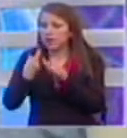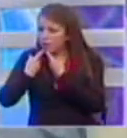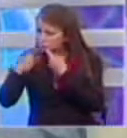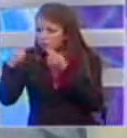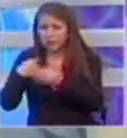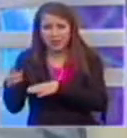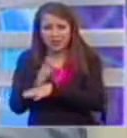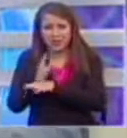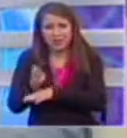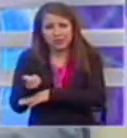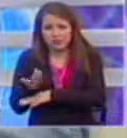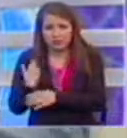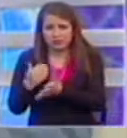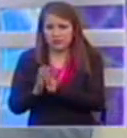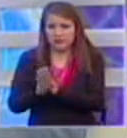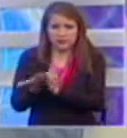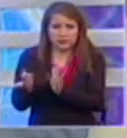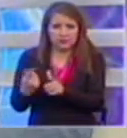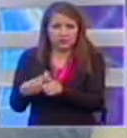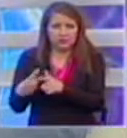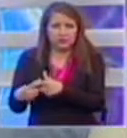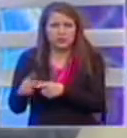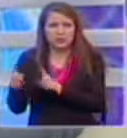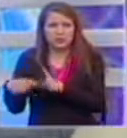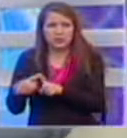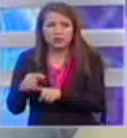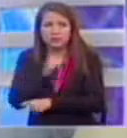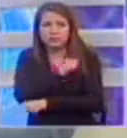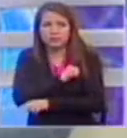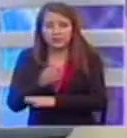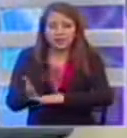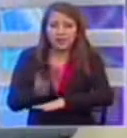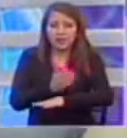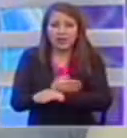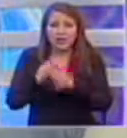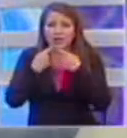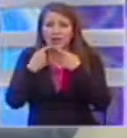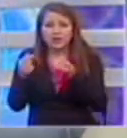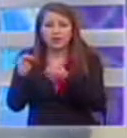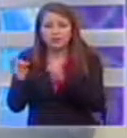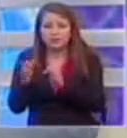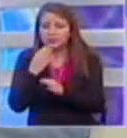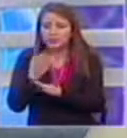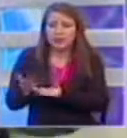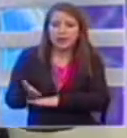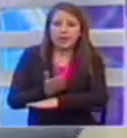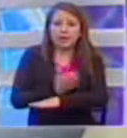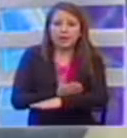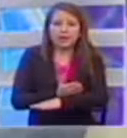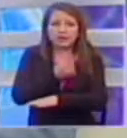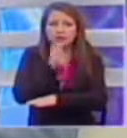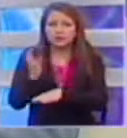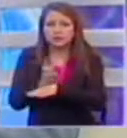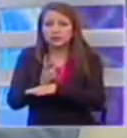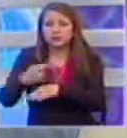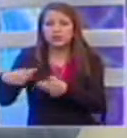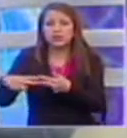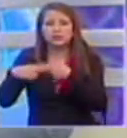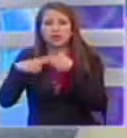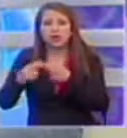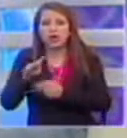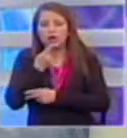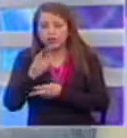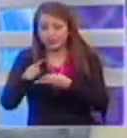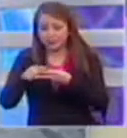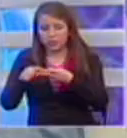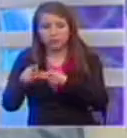campaña. Entonces, cuando existe un acto de pre-campaña lanzada anticipadamente con uso de los recursos públicos, hay